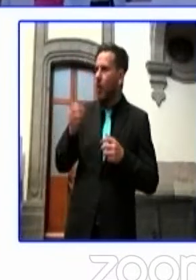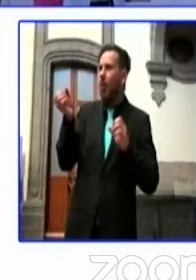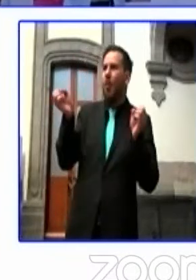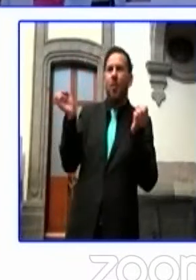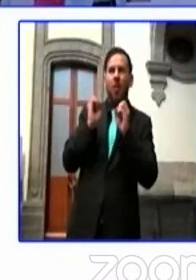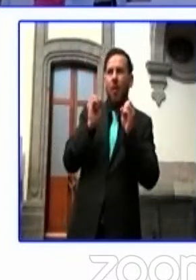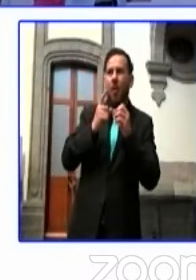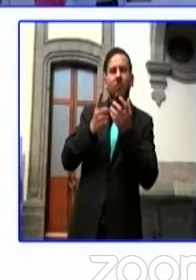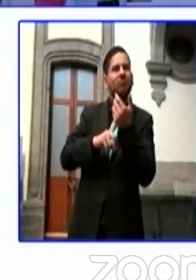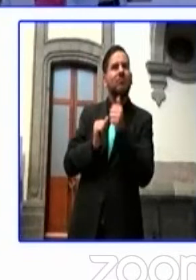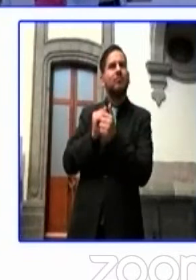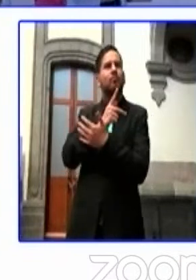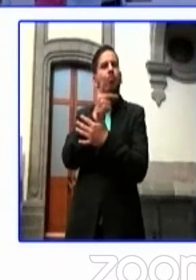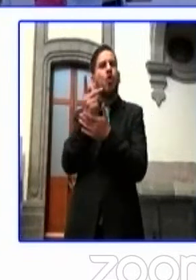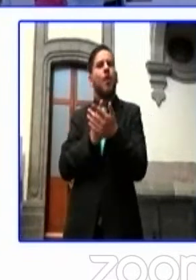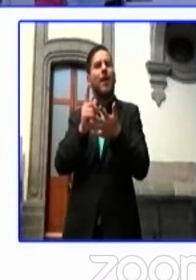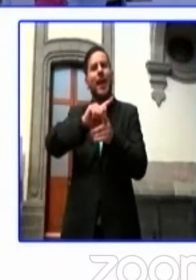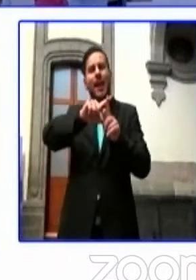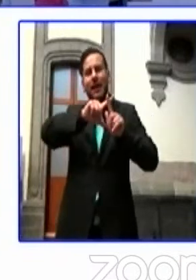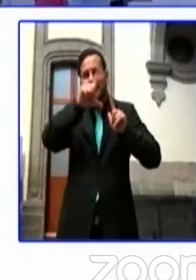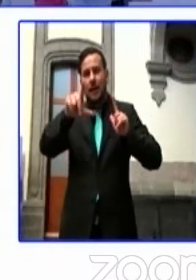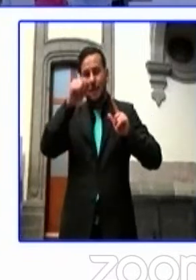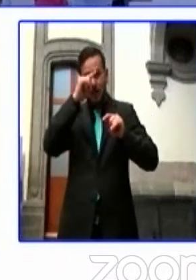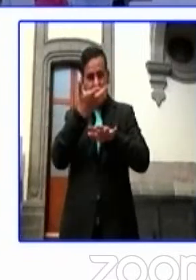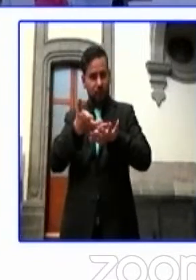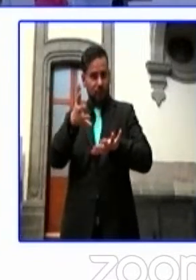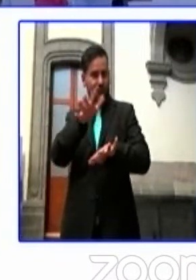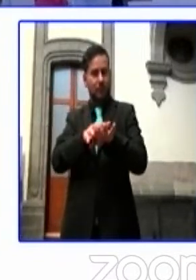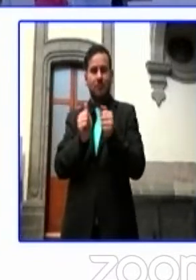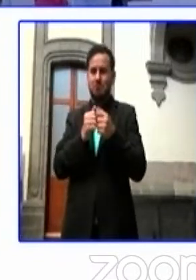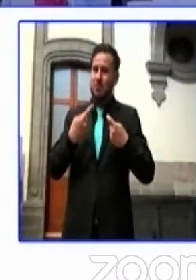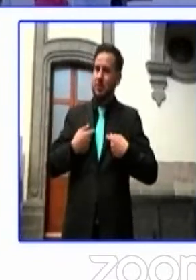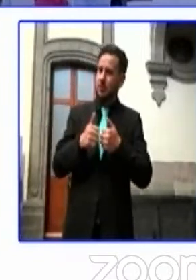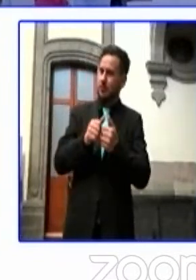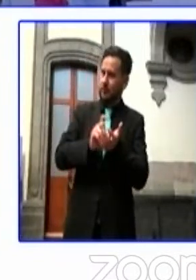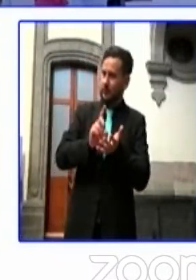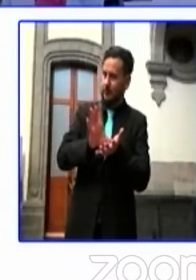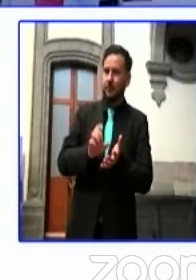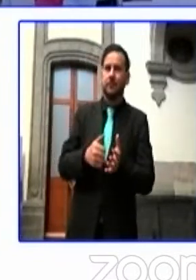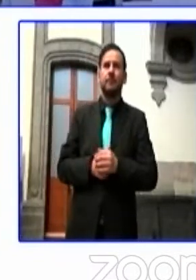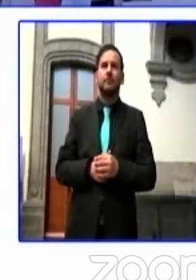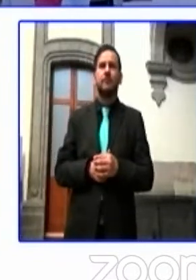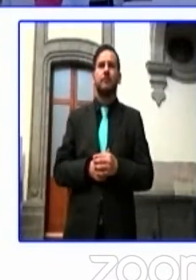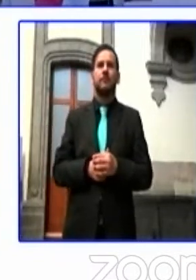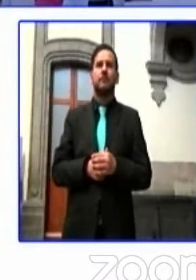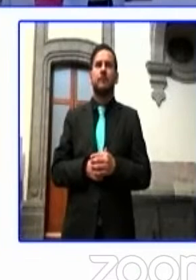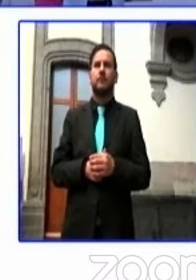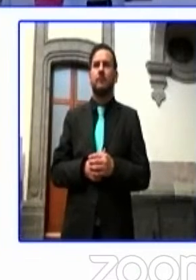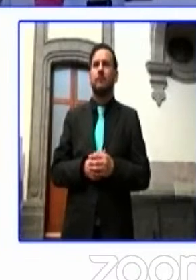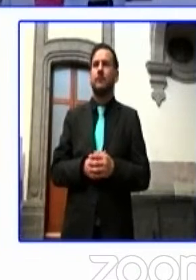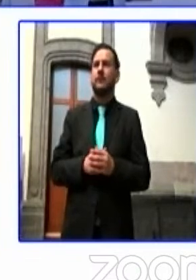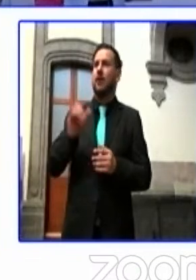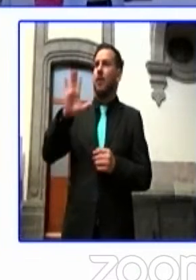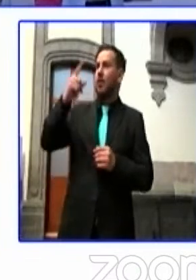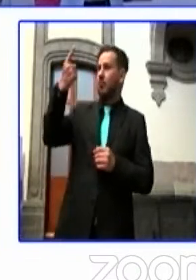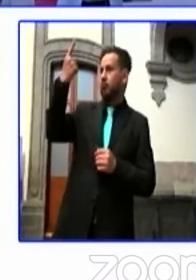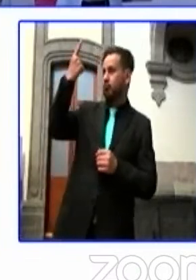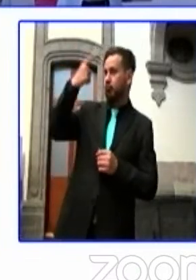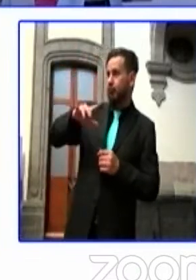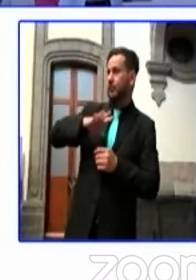programa nacional para la inclusión de personas con discapacidad. aun cuando está mandatado,